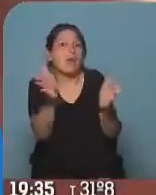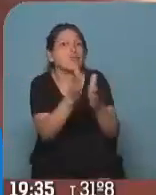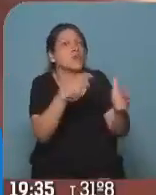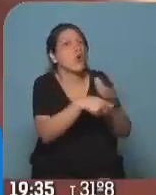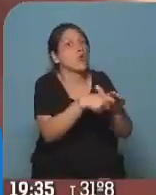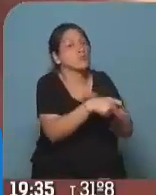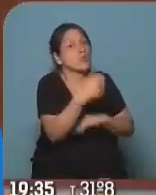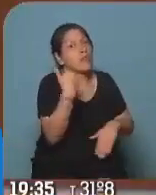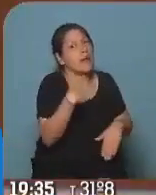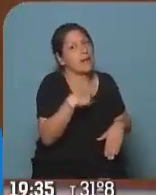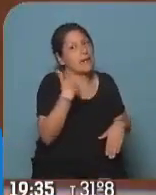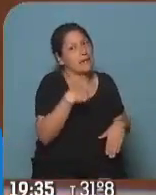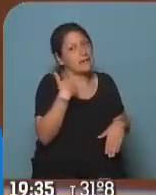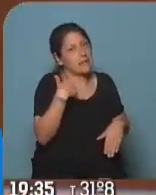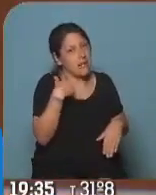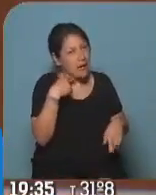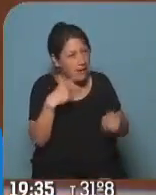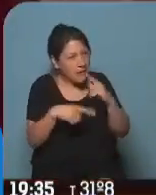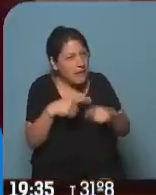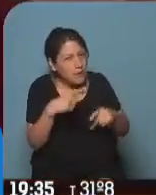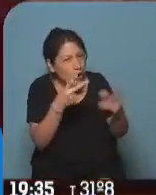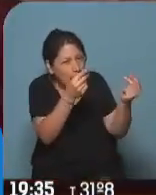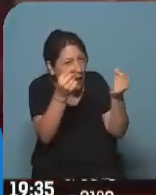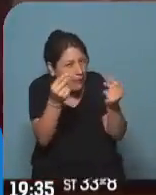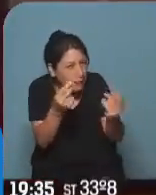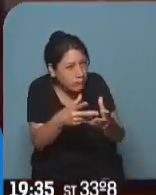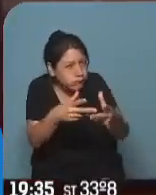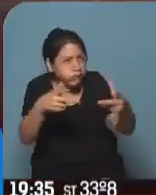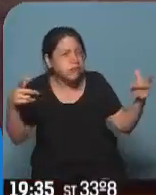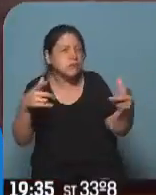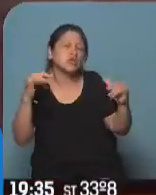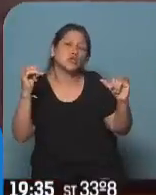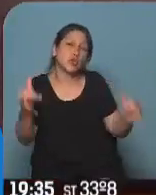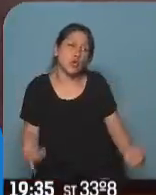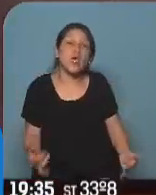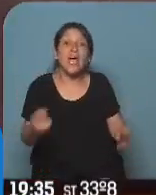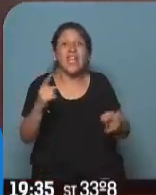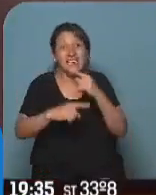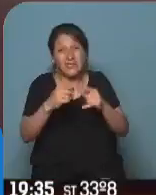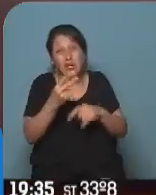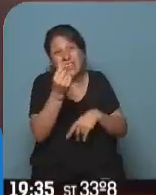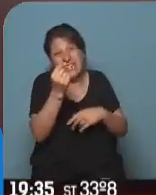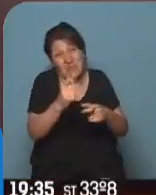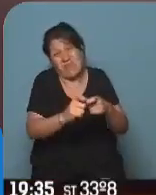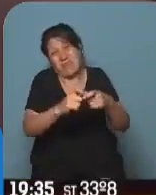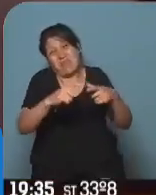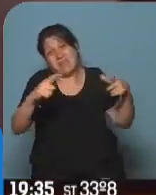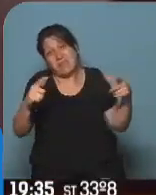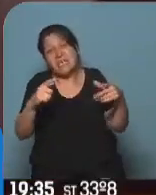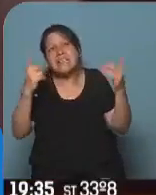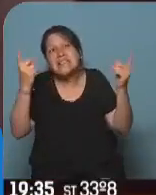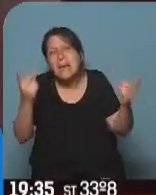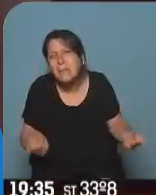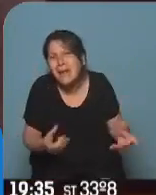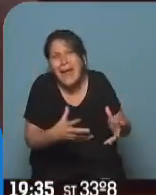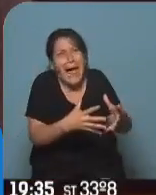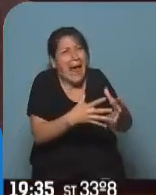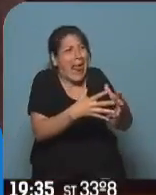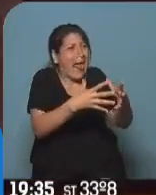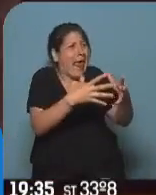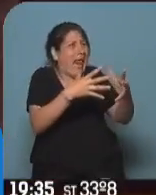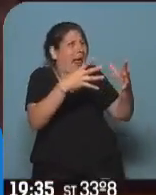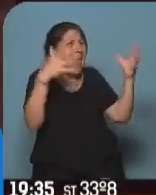Argentina. ¿En cuanto a la cantidad de dinero robado? Sí, en cuanto a la cantidad de dinero y a la real magnitud de